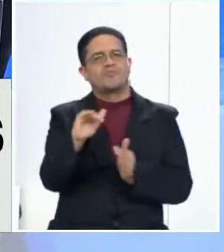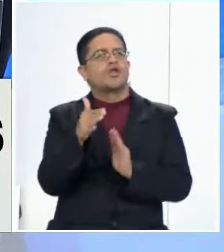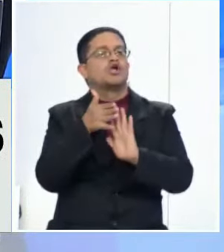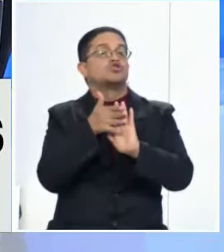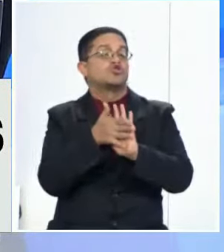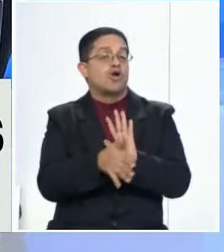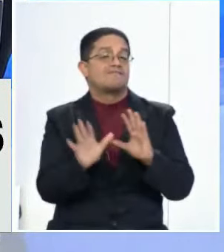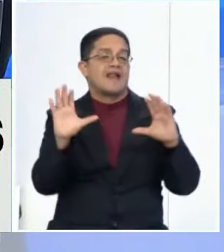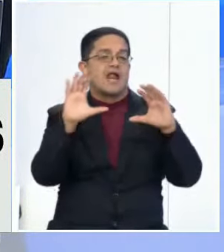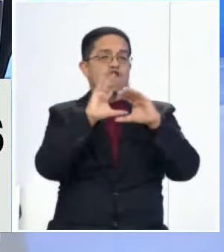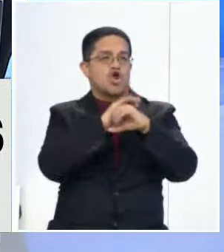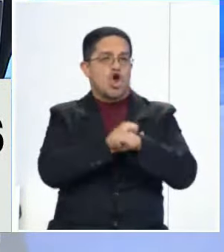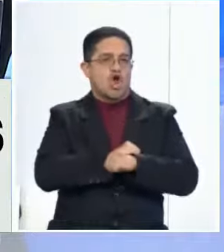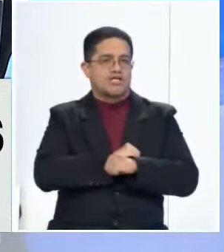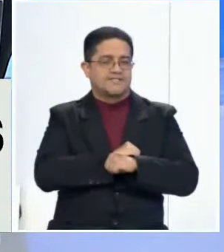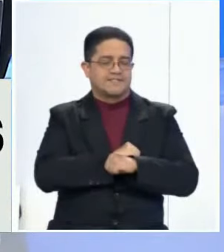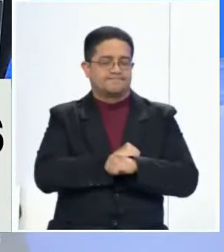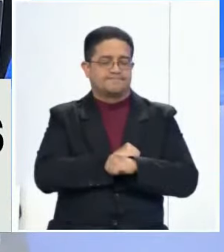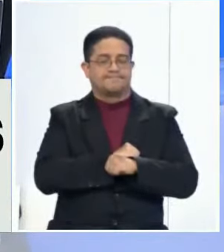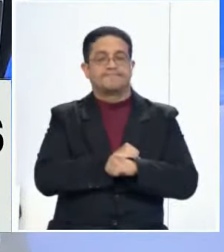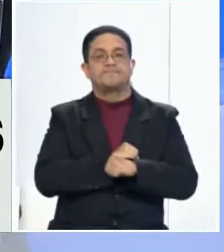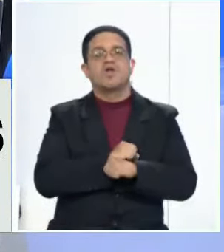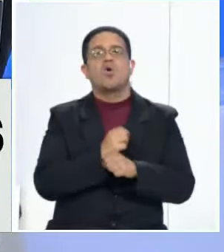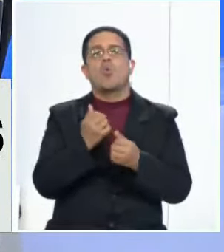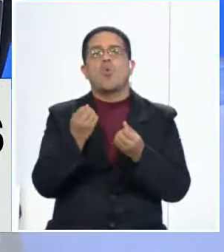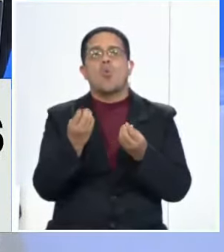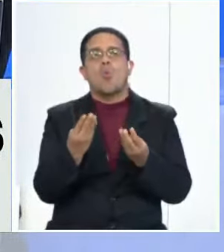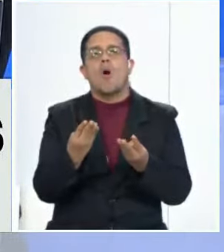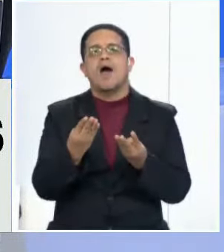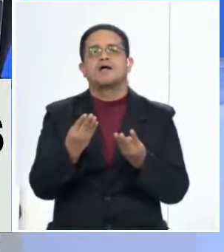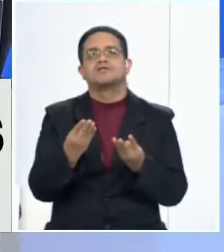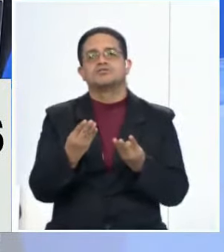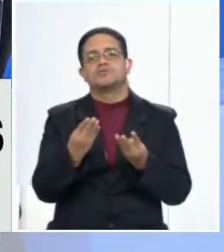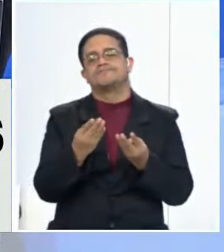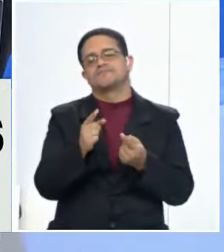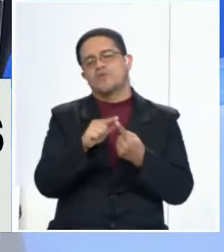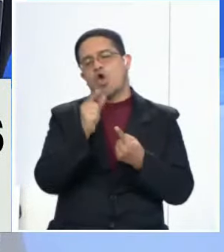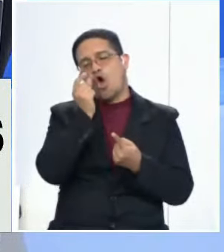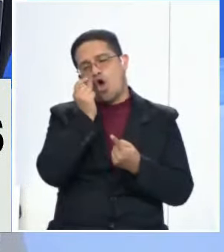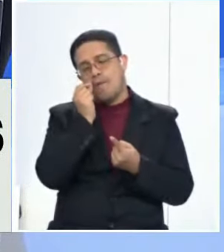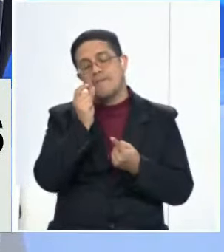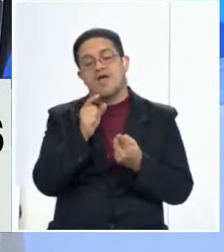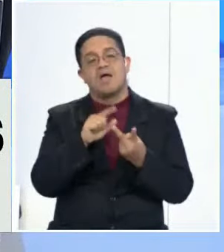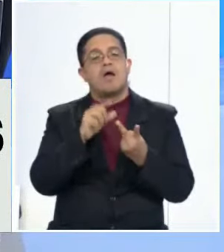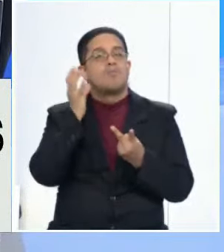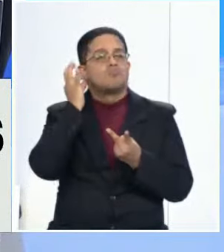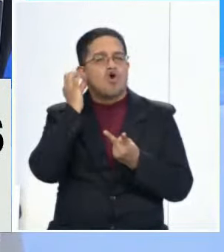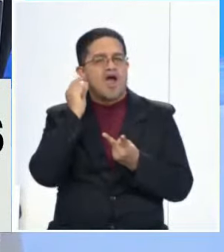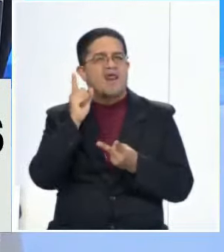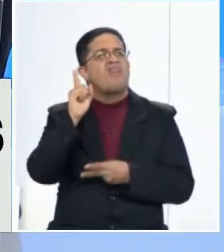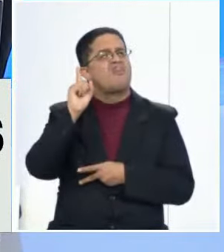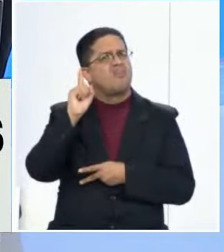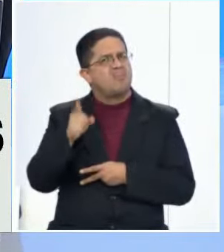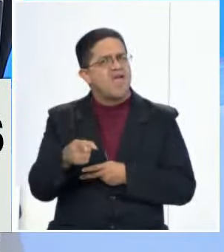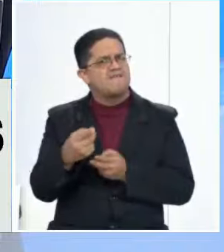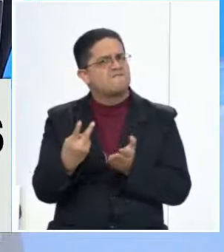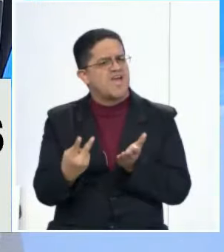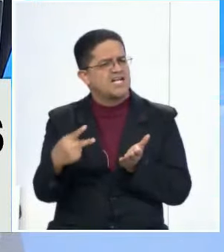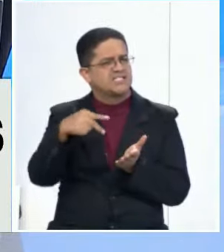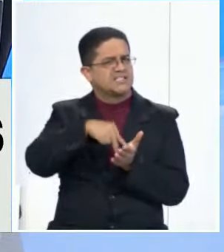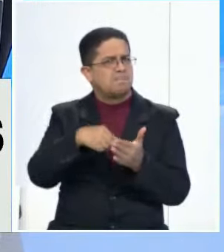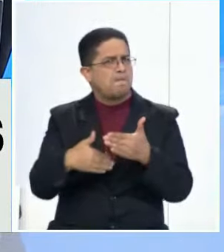respecto a la noche, ¿cuánto se considera normal, tanto hombre como para mujer, que nos paremos de manera repetitiva en la noche o madrugada